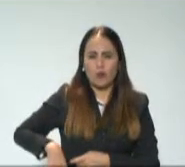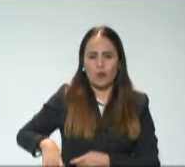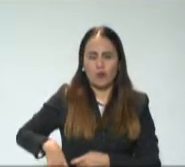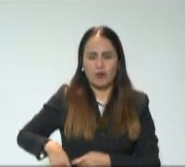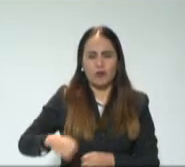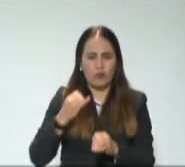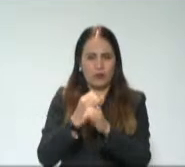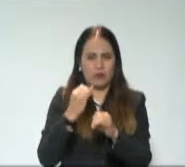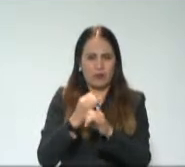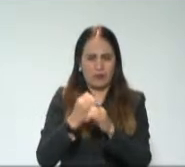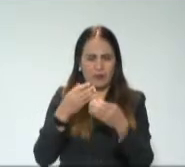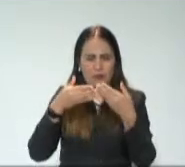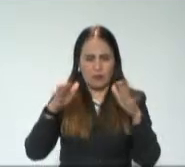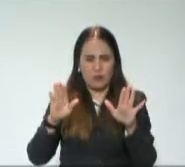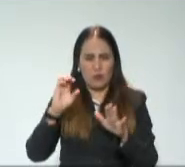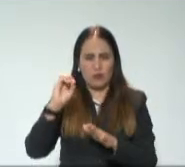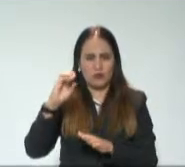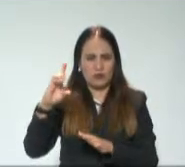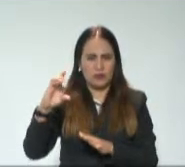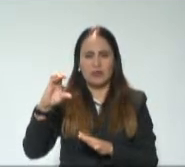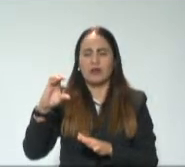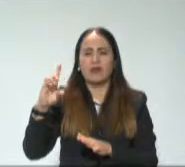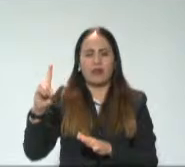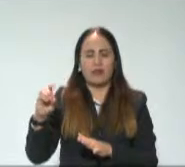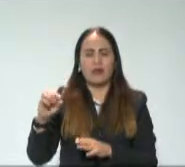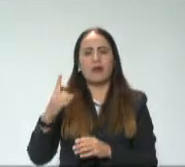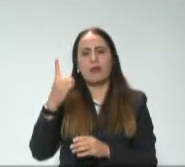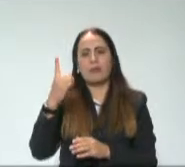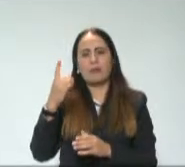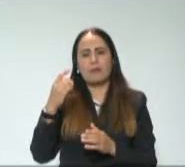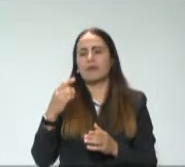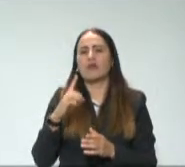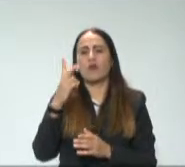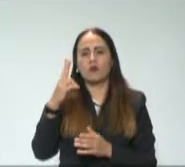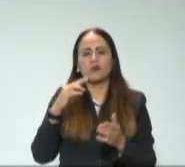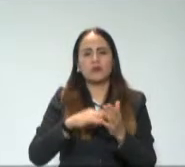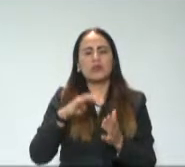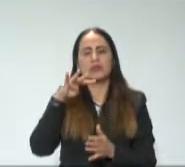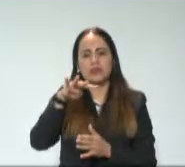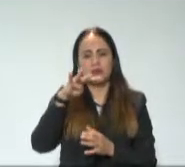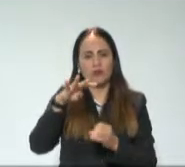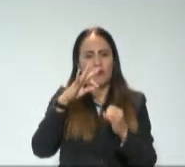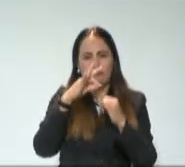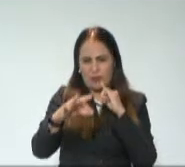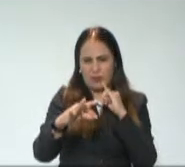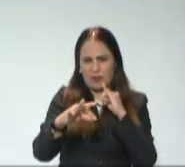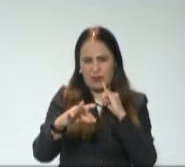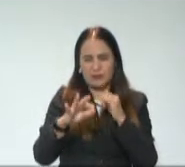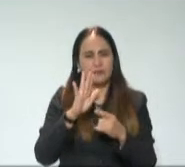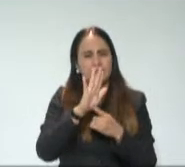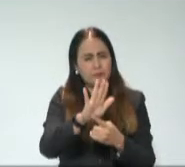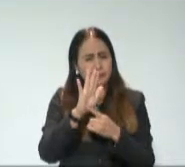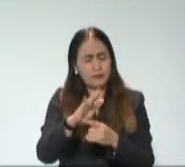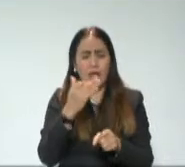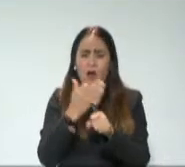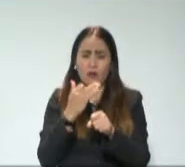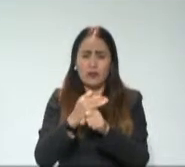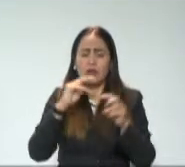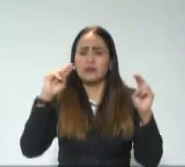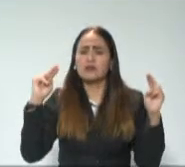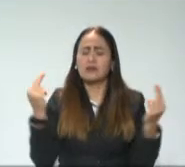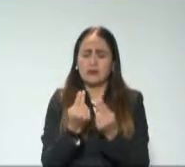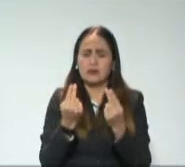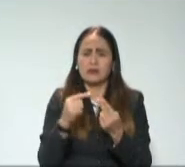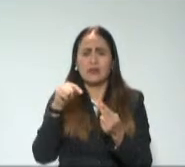ocd de finales del 2019 Entonces es ahora más urgente que nunca el establecer